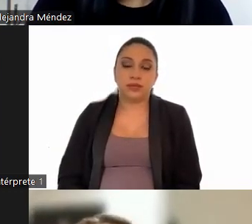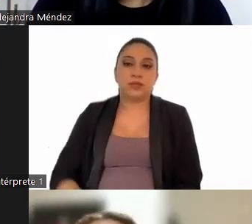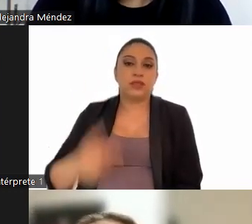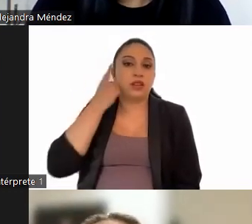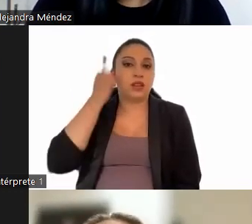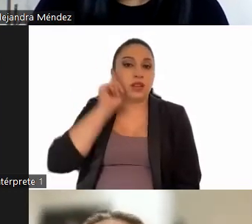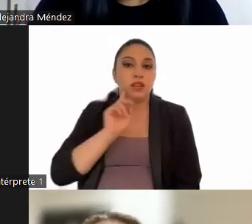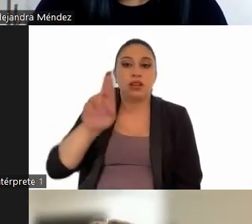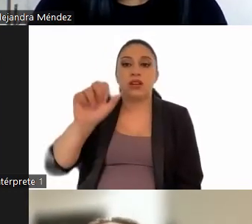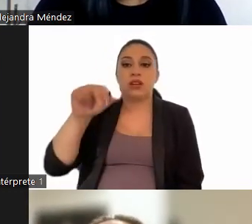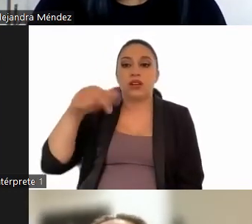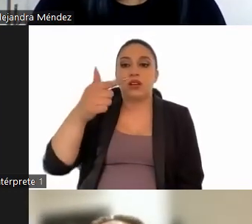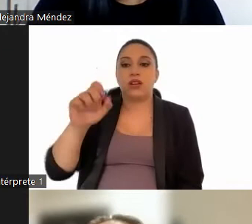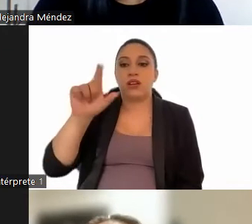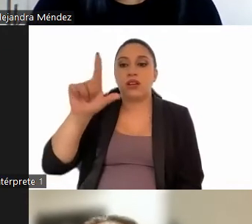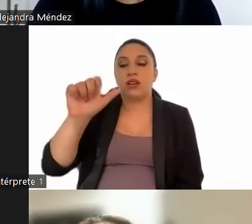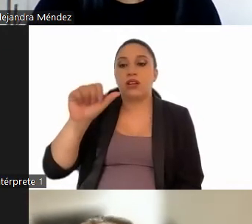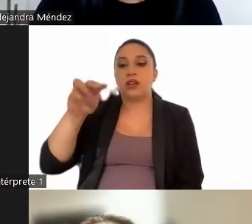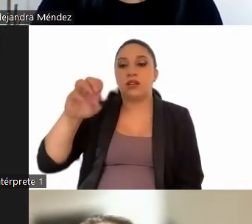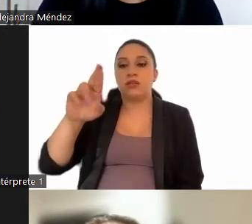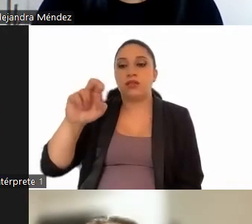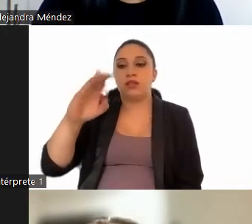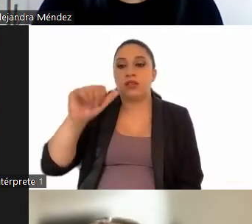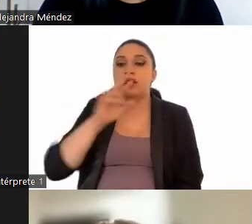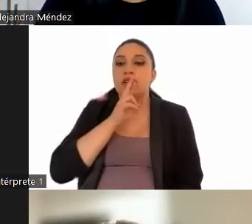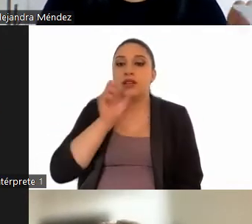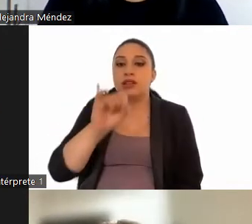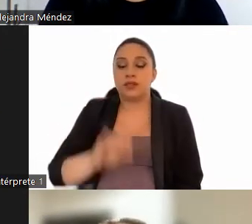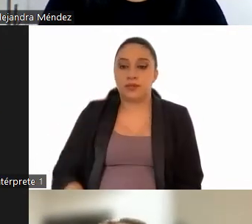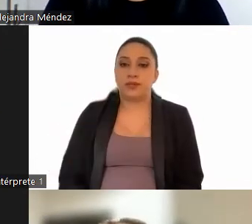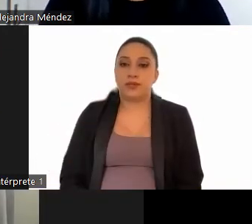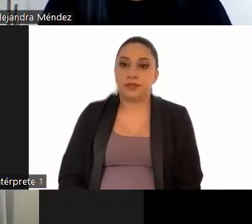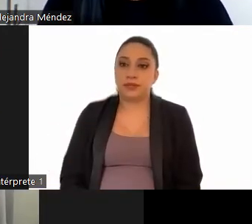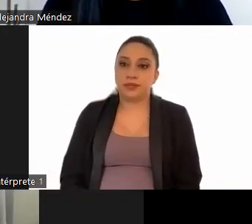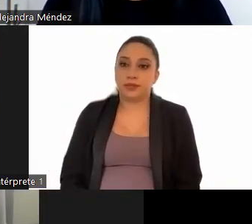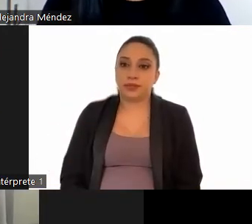Rangel Lorenzana. América Rangel, a favor.